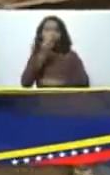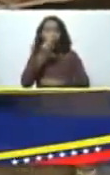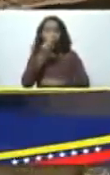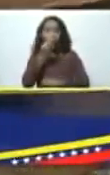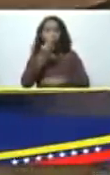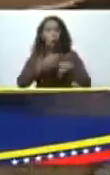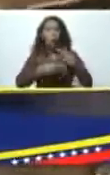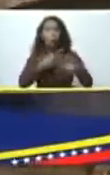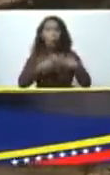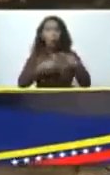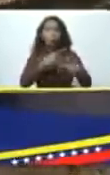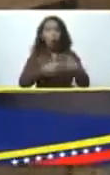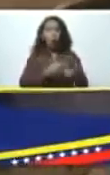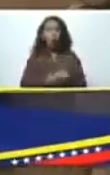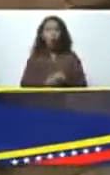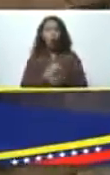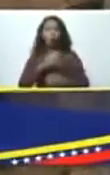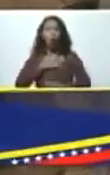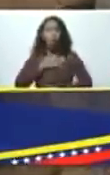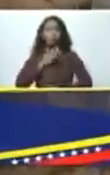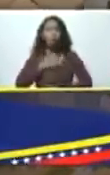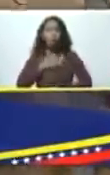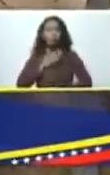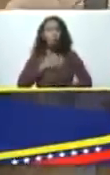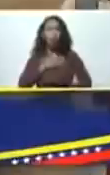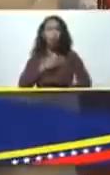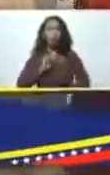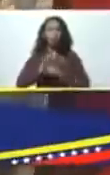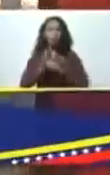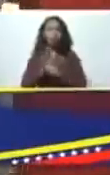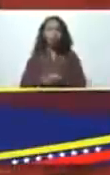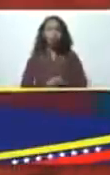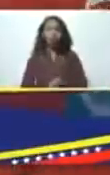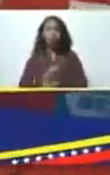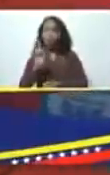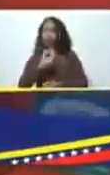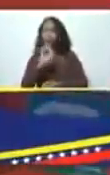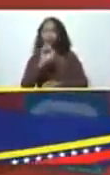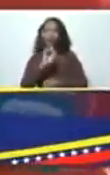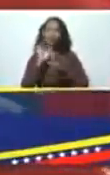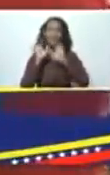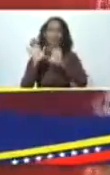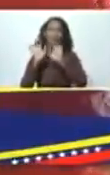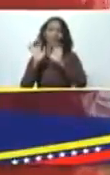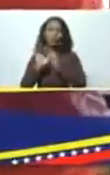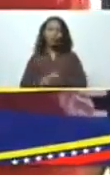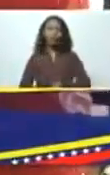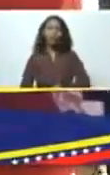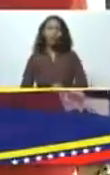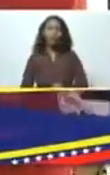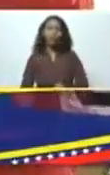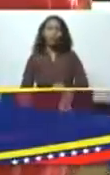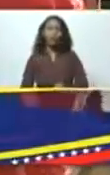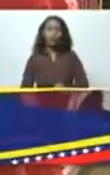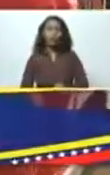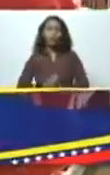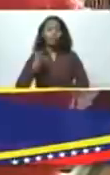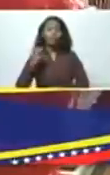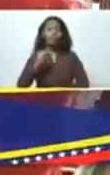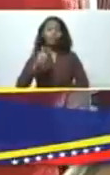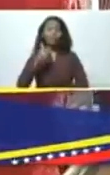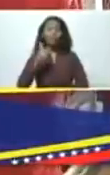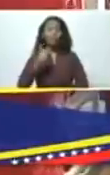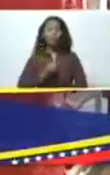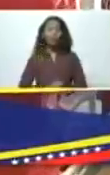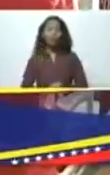lo que producen. Está tosiendo, mira, tiene COVID. No, presidente. Y bueno,